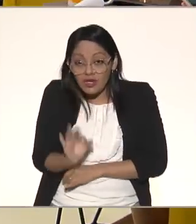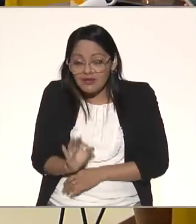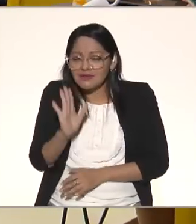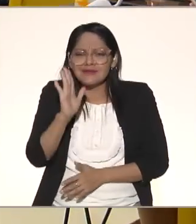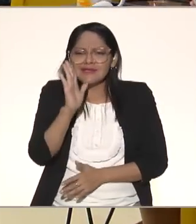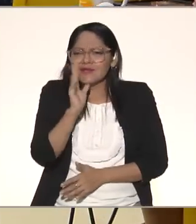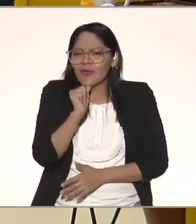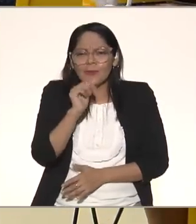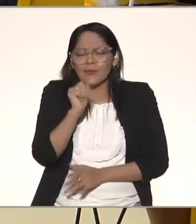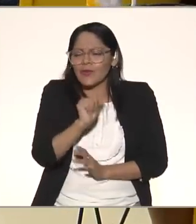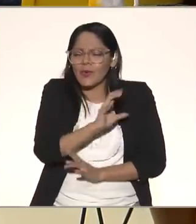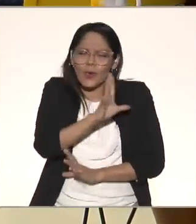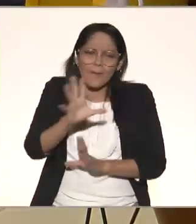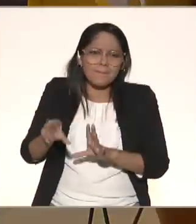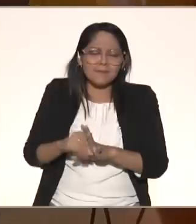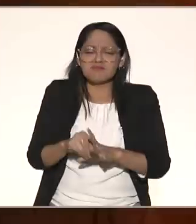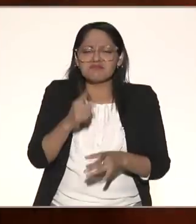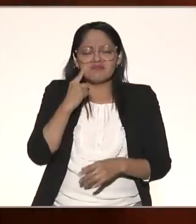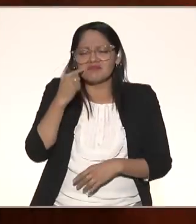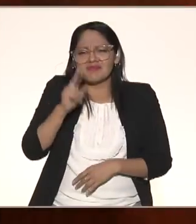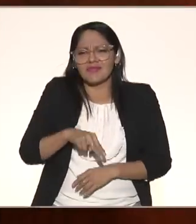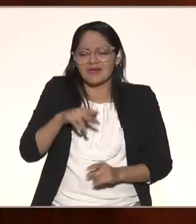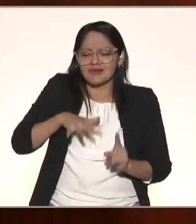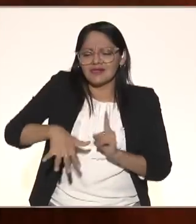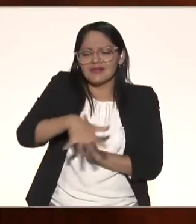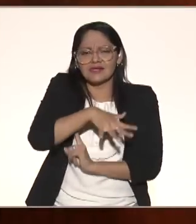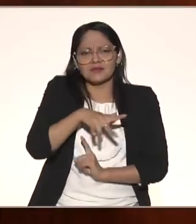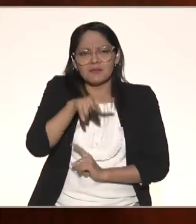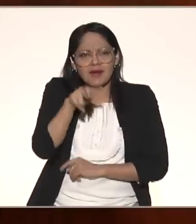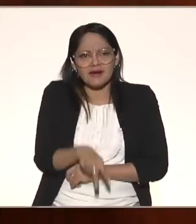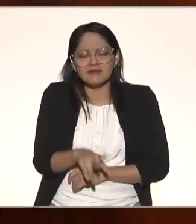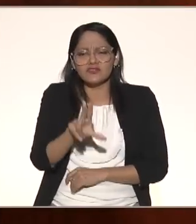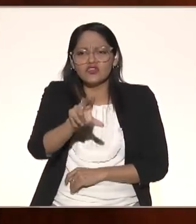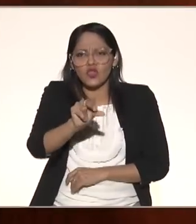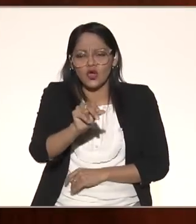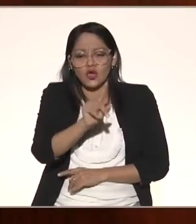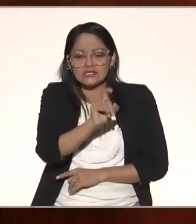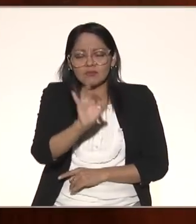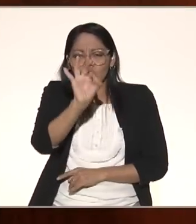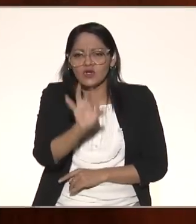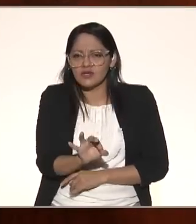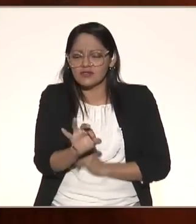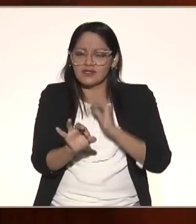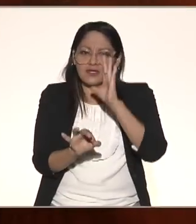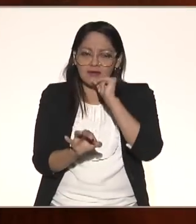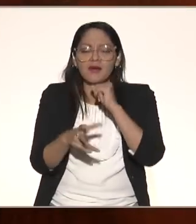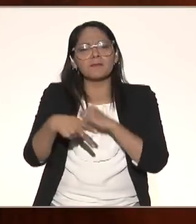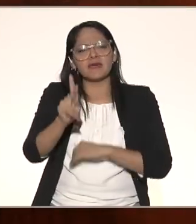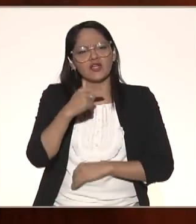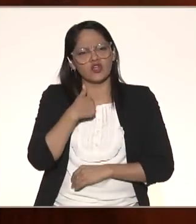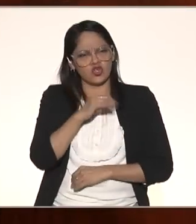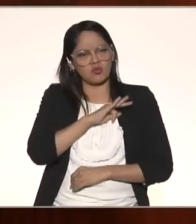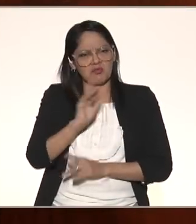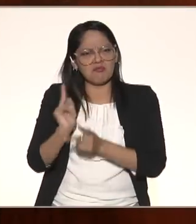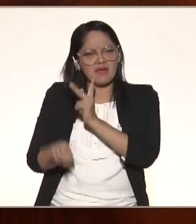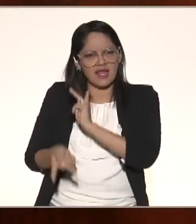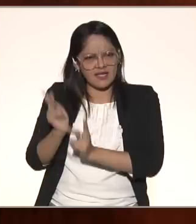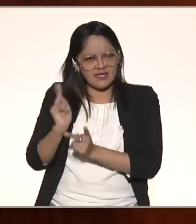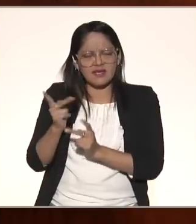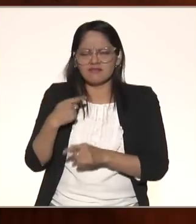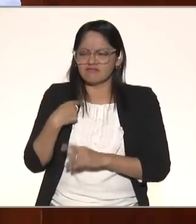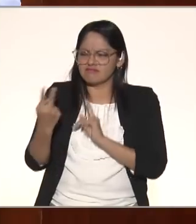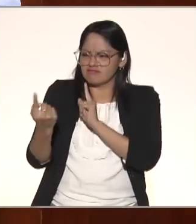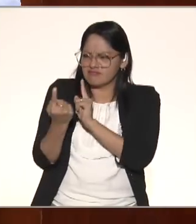sea, nuestra realidad no se maneja en ese absoluto. Sin embargo, pues, yo estar platicando, conversando con mi pareja,